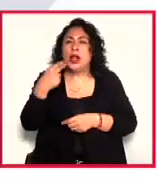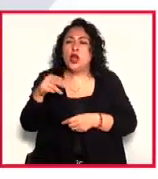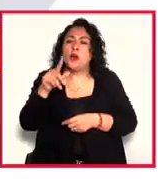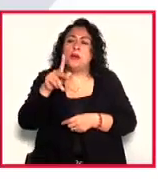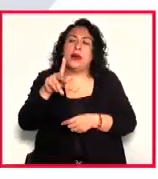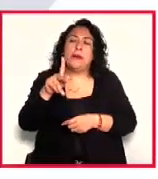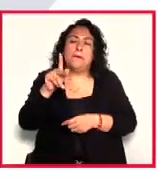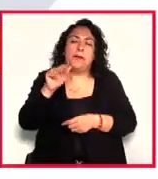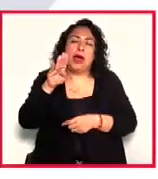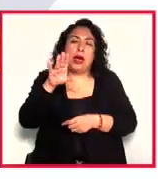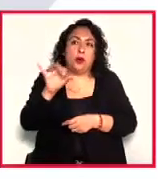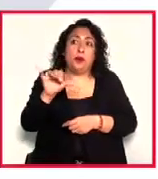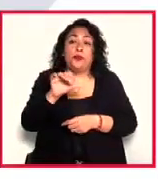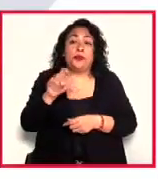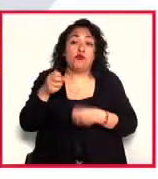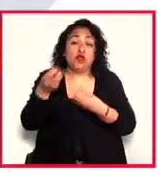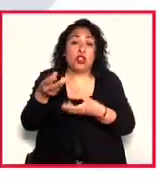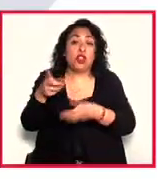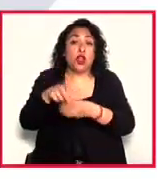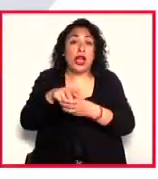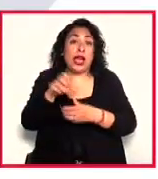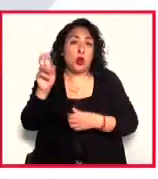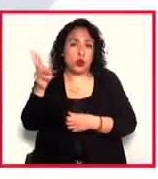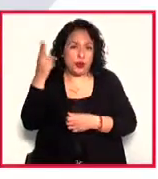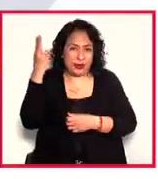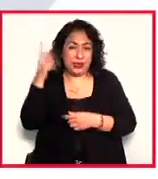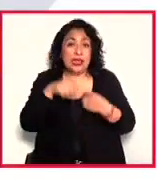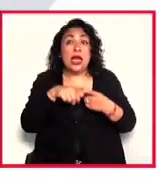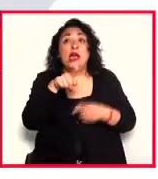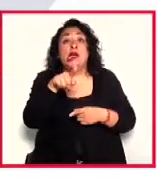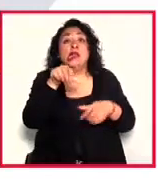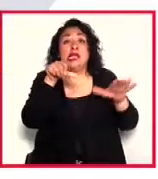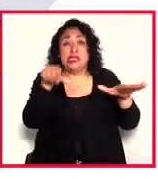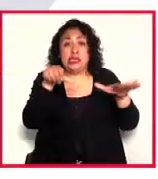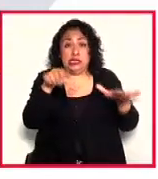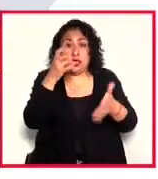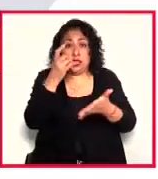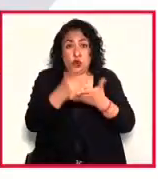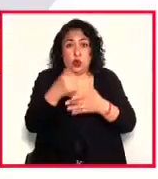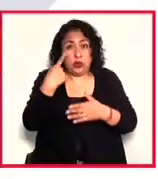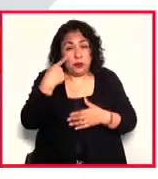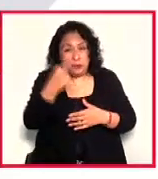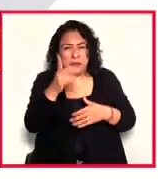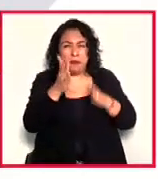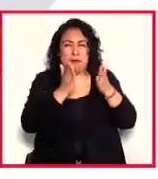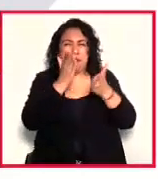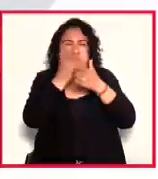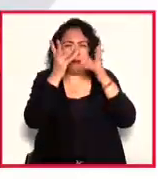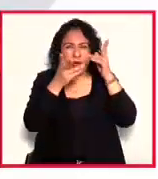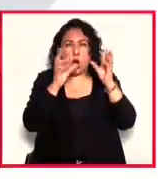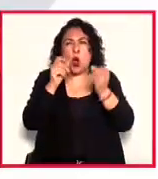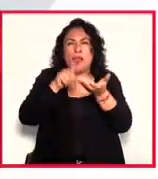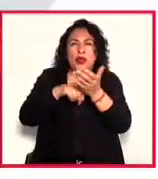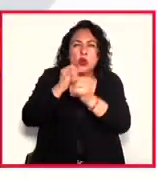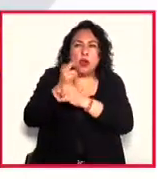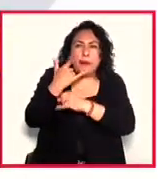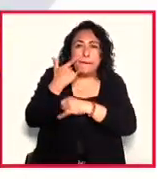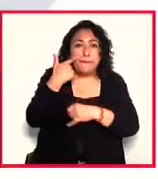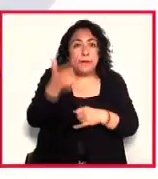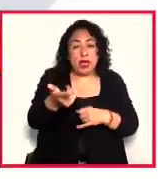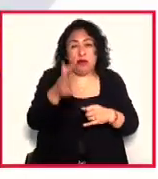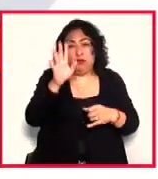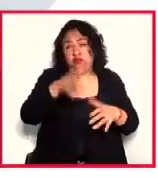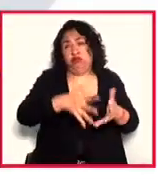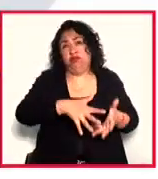universidad. Y las 16 piezas únicas que cuando ustedes visitan la casa y lo logran ver en el sitio web, se van a dar cuenta que son las piezas monumentales